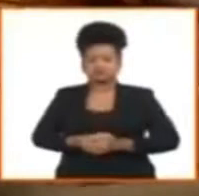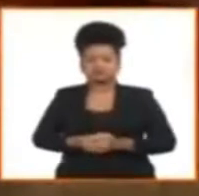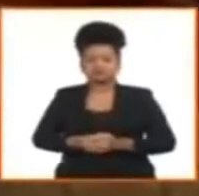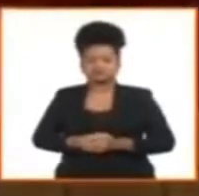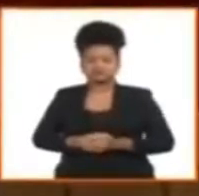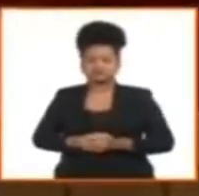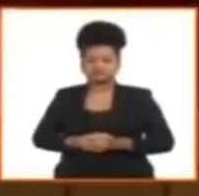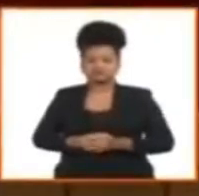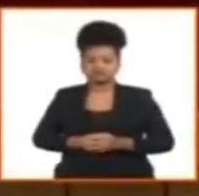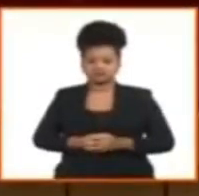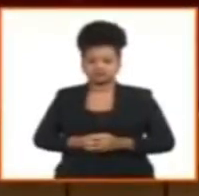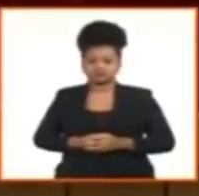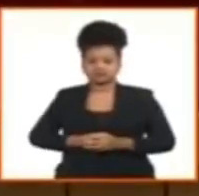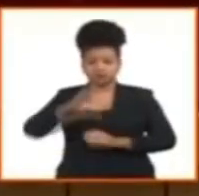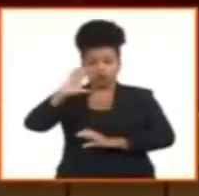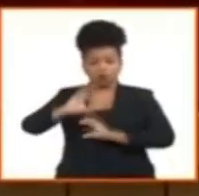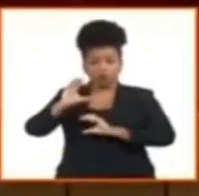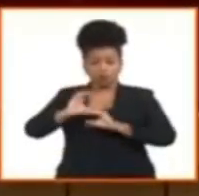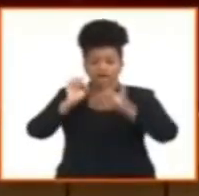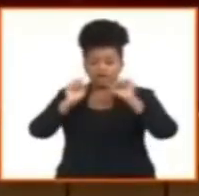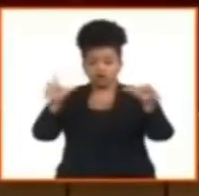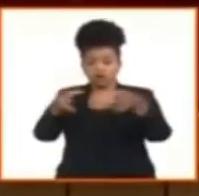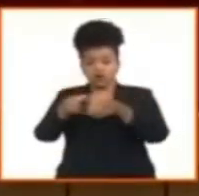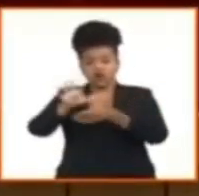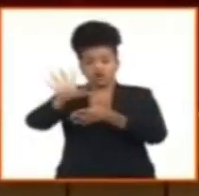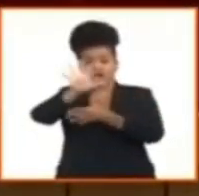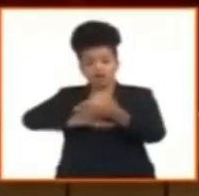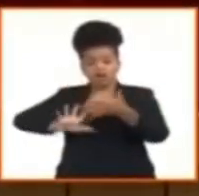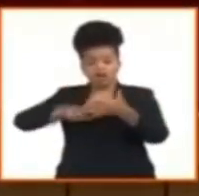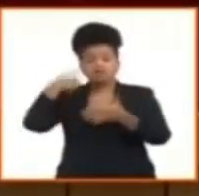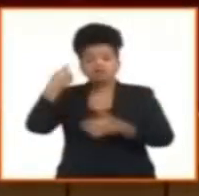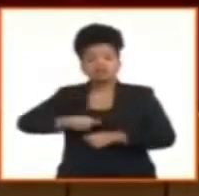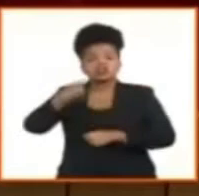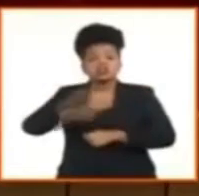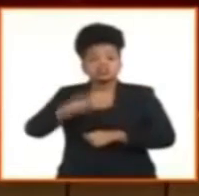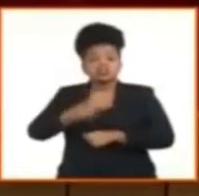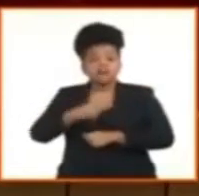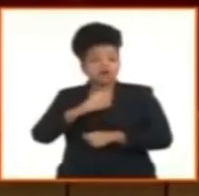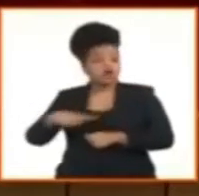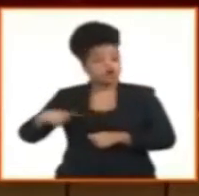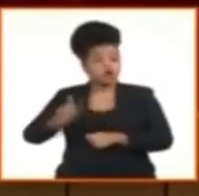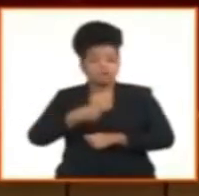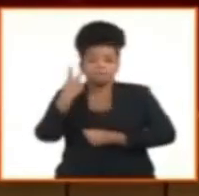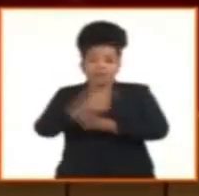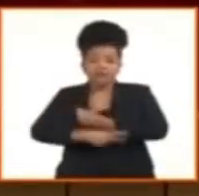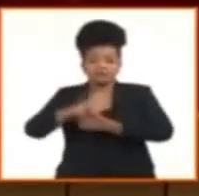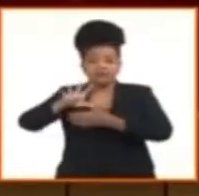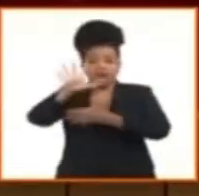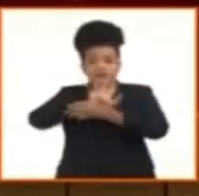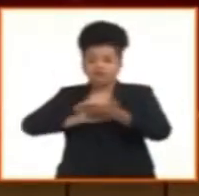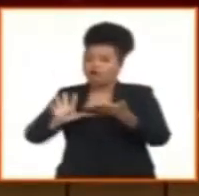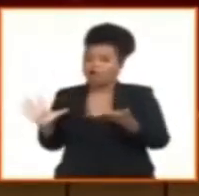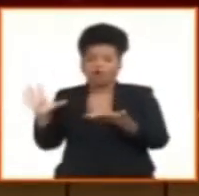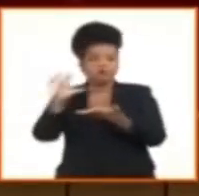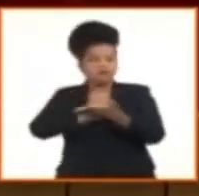habla de una Cumbre de las Américas, tiene que hablarse de una cumbre donde estemos incluidos todos los países de nuestra América, sin